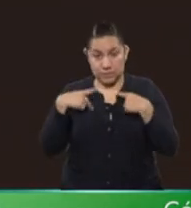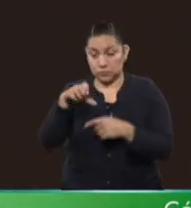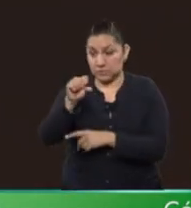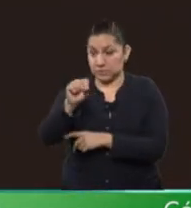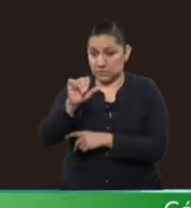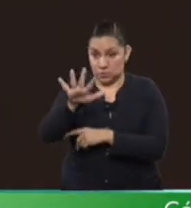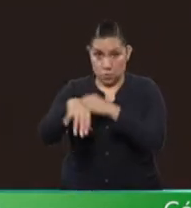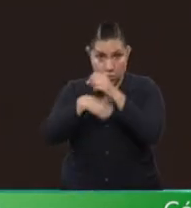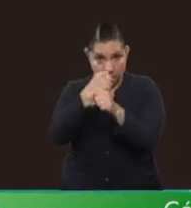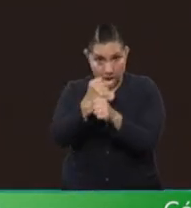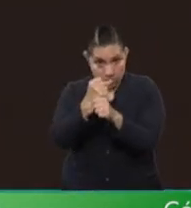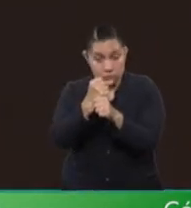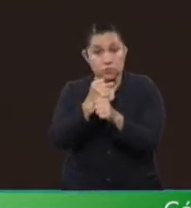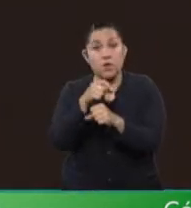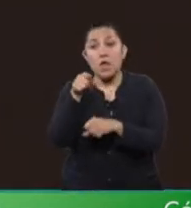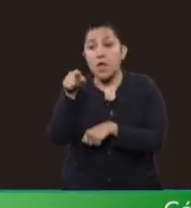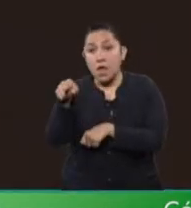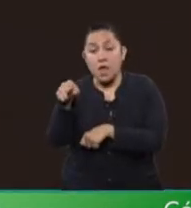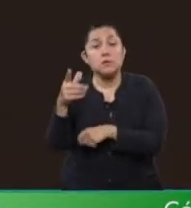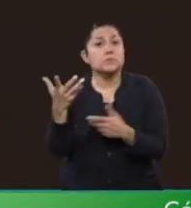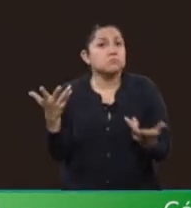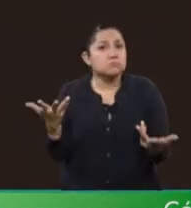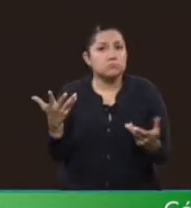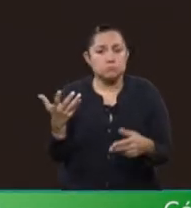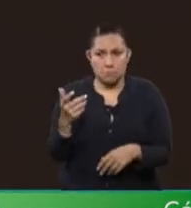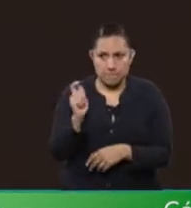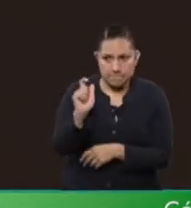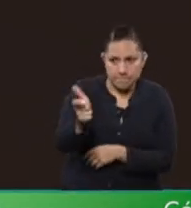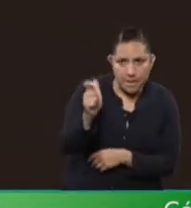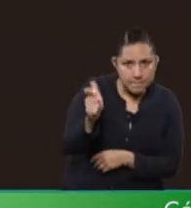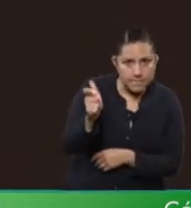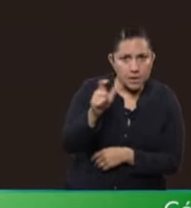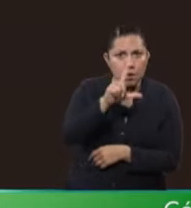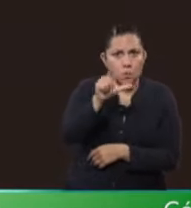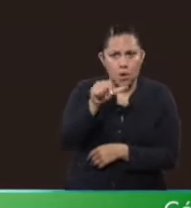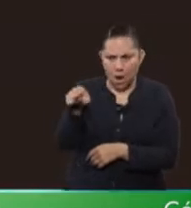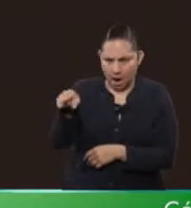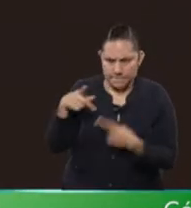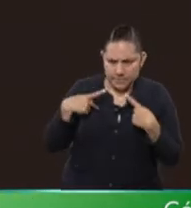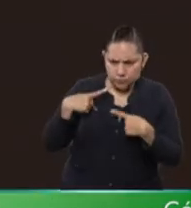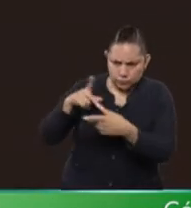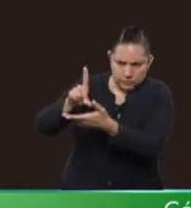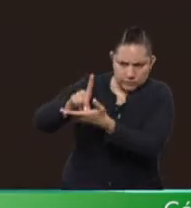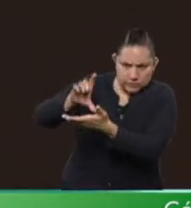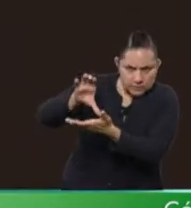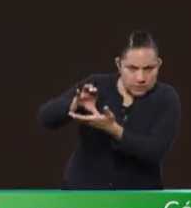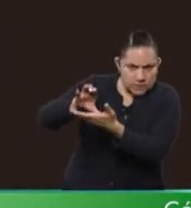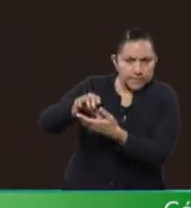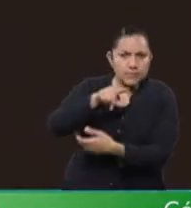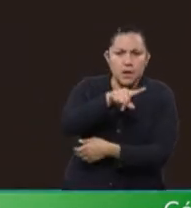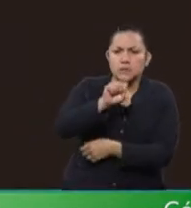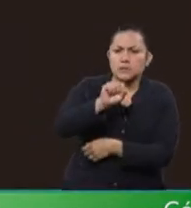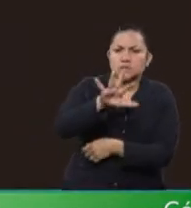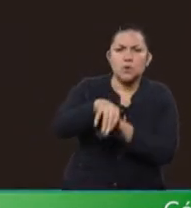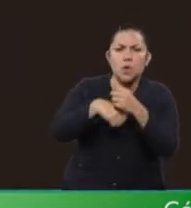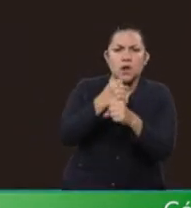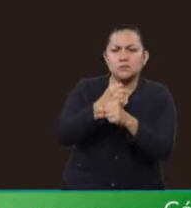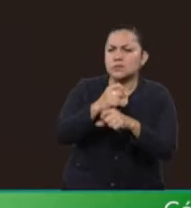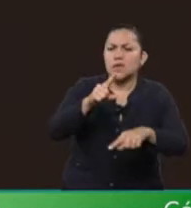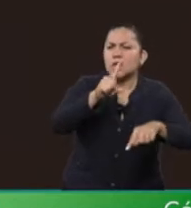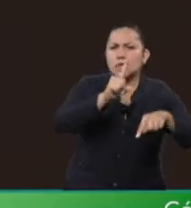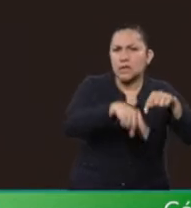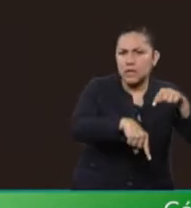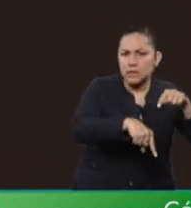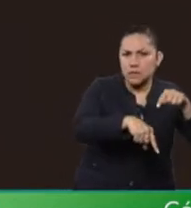acto de discriminación porque en términos reales, como persona con discapacidad, solo estaría recibiendo un apoyo